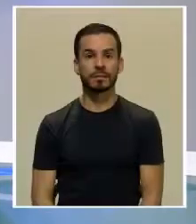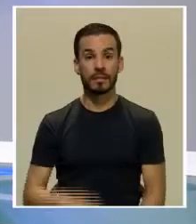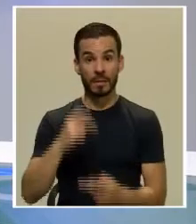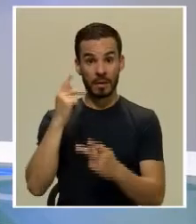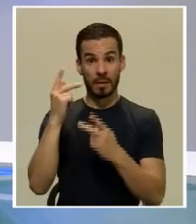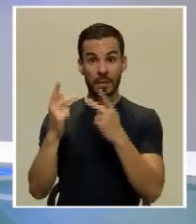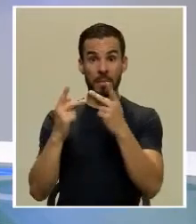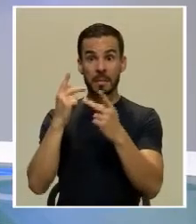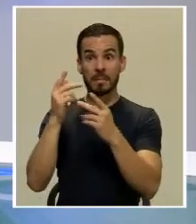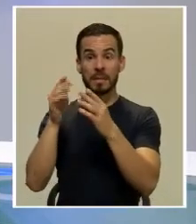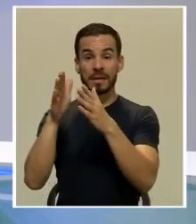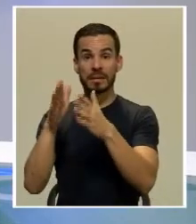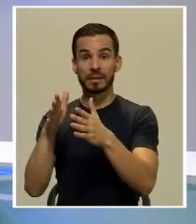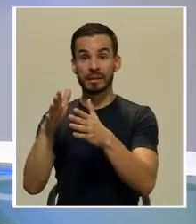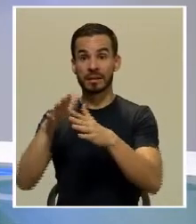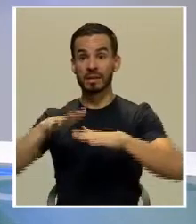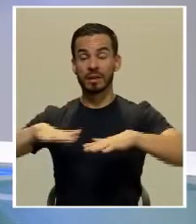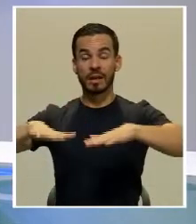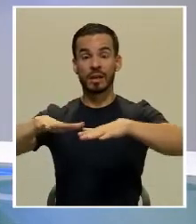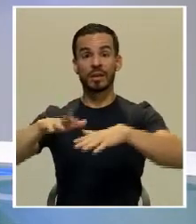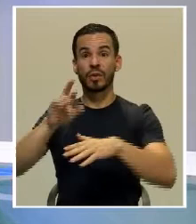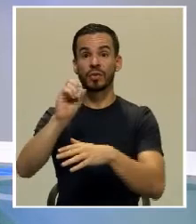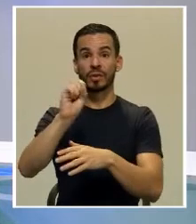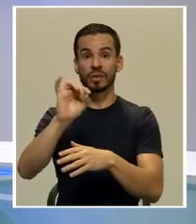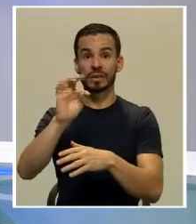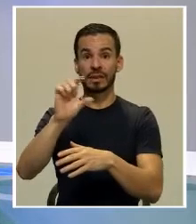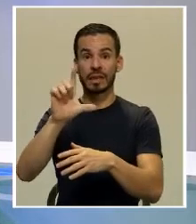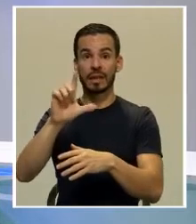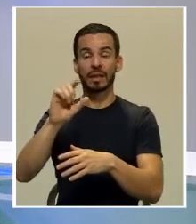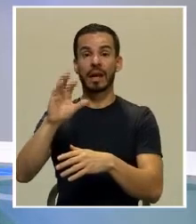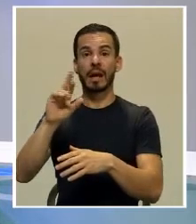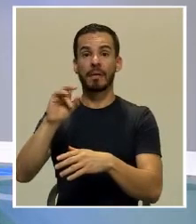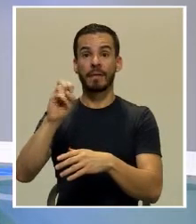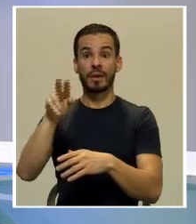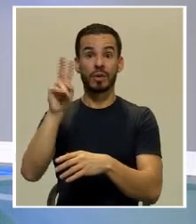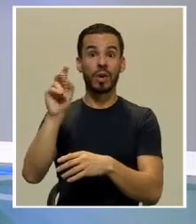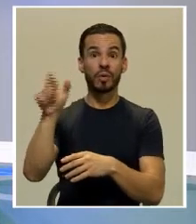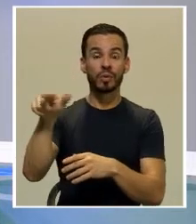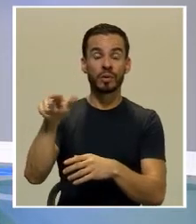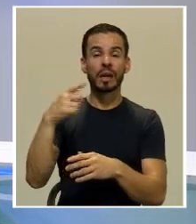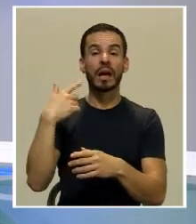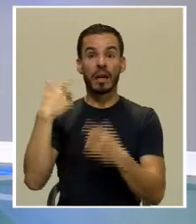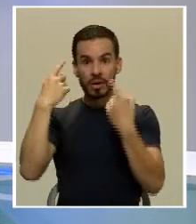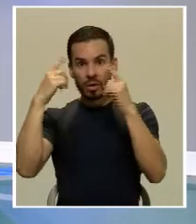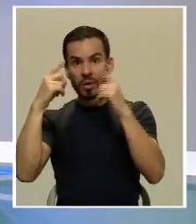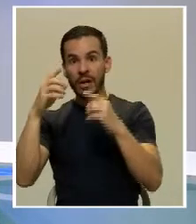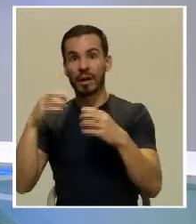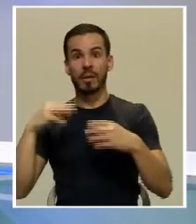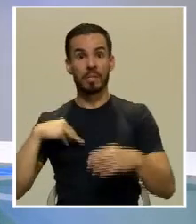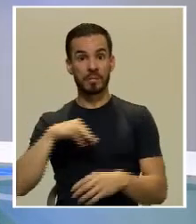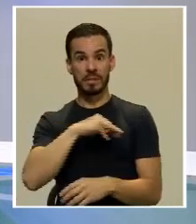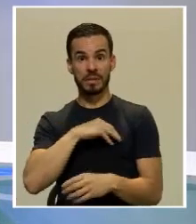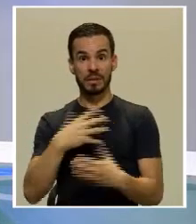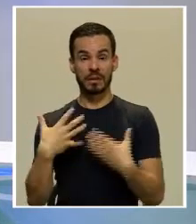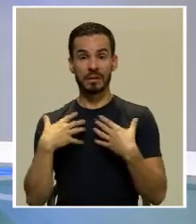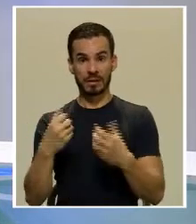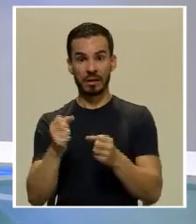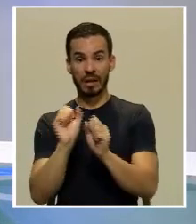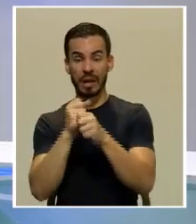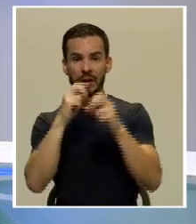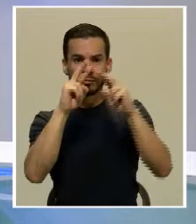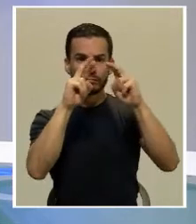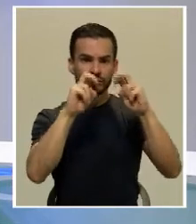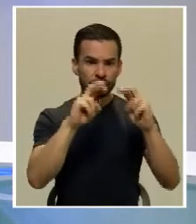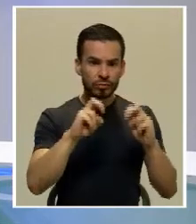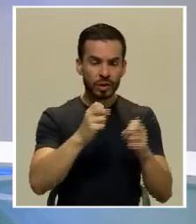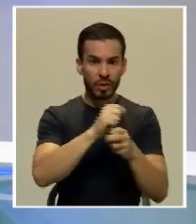Los vecinos del asentamiento Rositer Carballo en La Uruca lograron que el Ministerio de Salud realice un